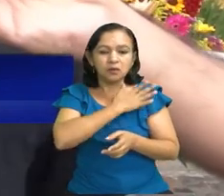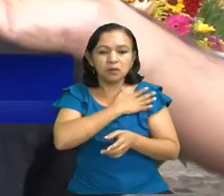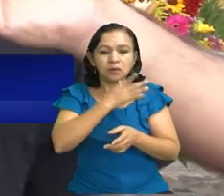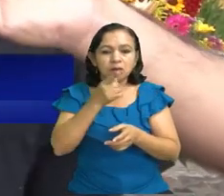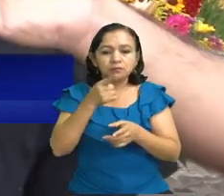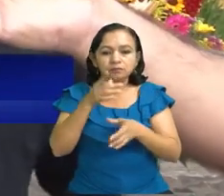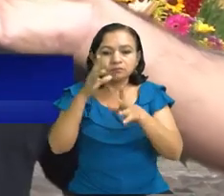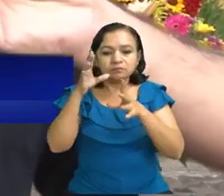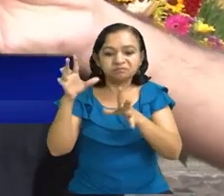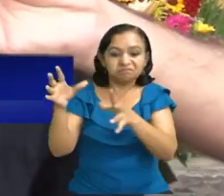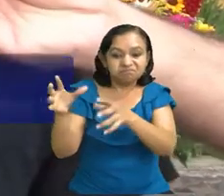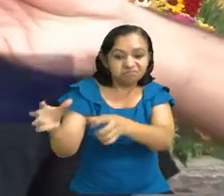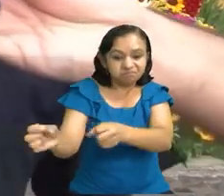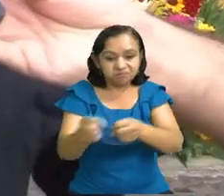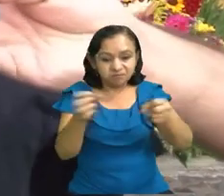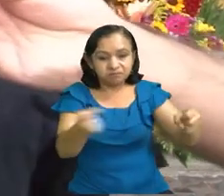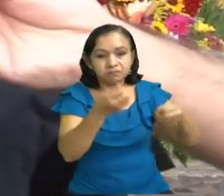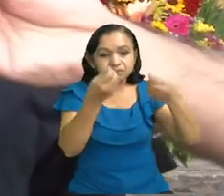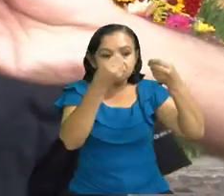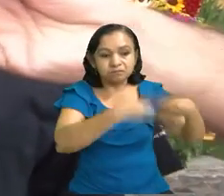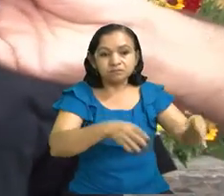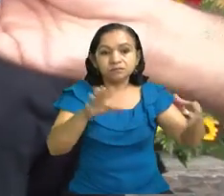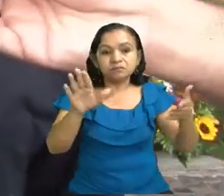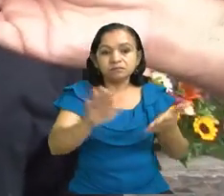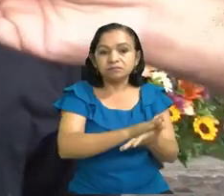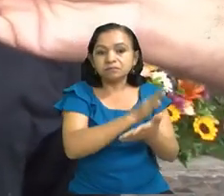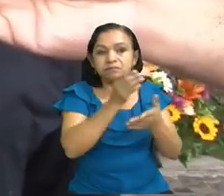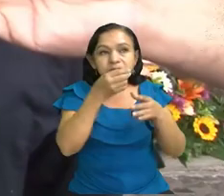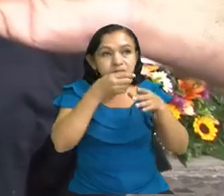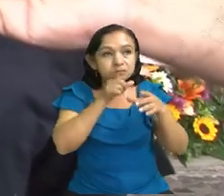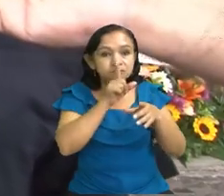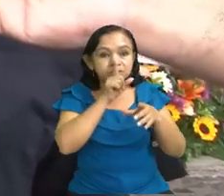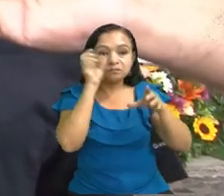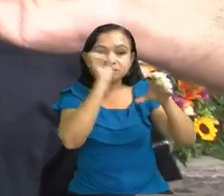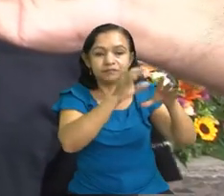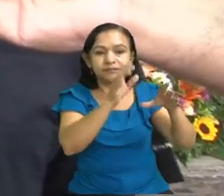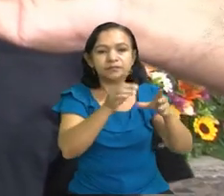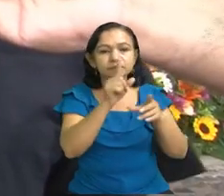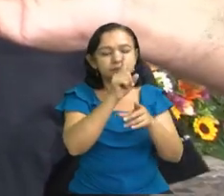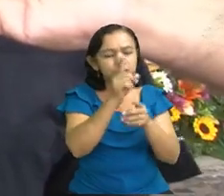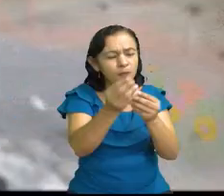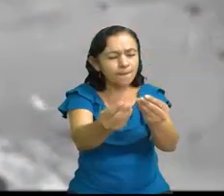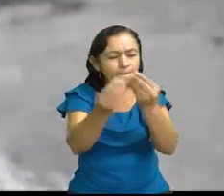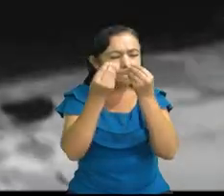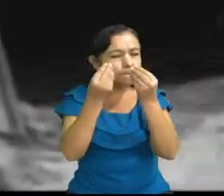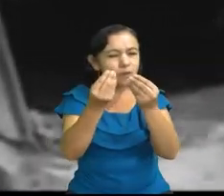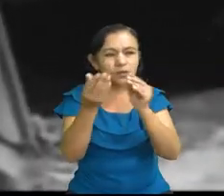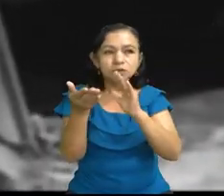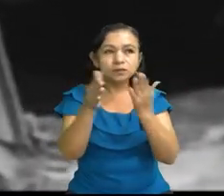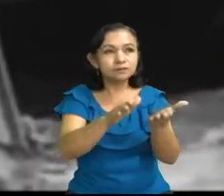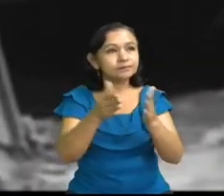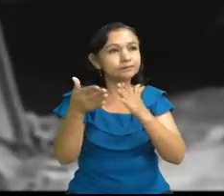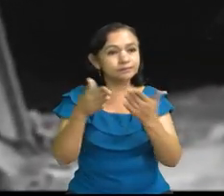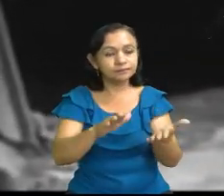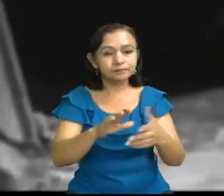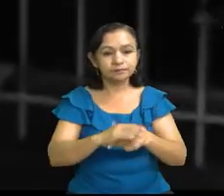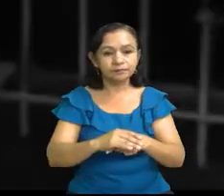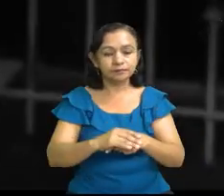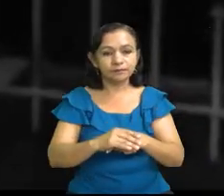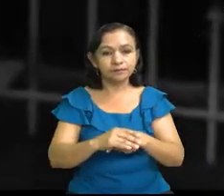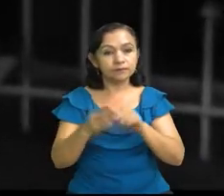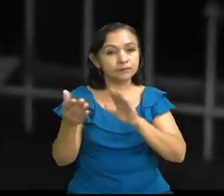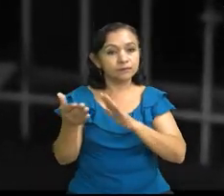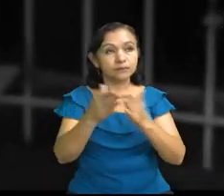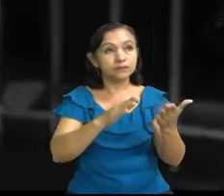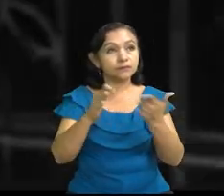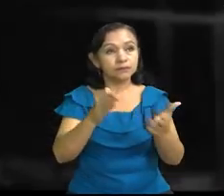encargó de recogerlos y hacerlos desaparecer, pero fueron cientos de muertos. Decenas murieron por las balas